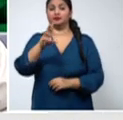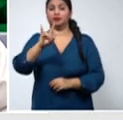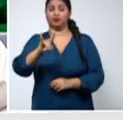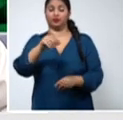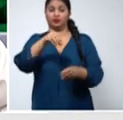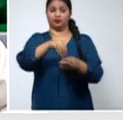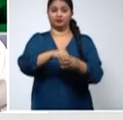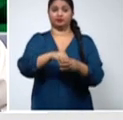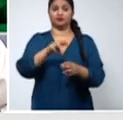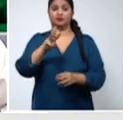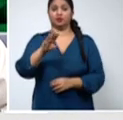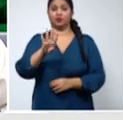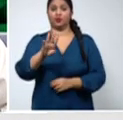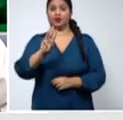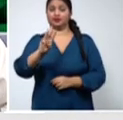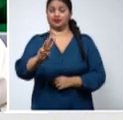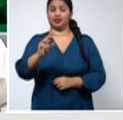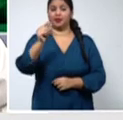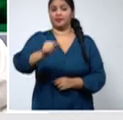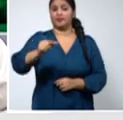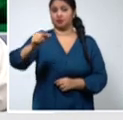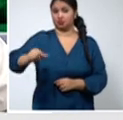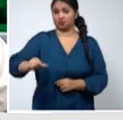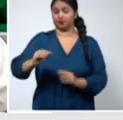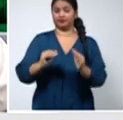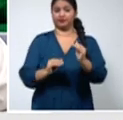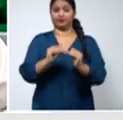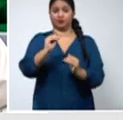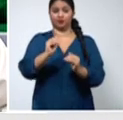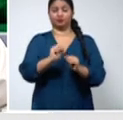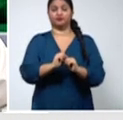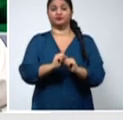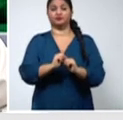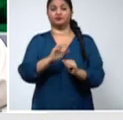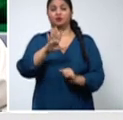343 personas, de 40 a 59,